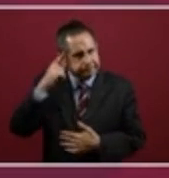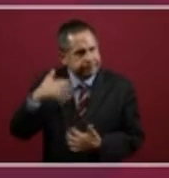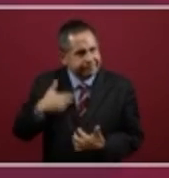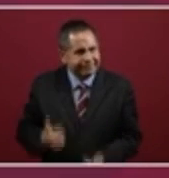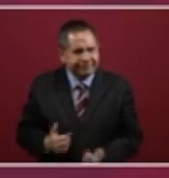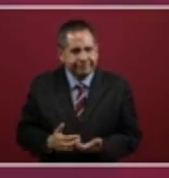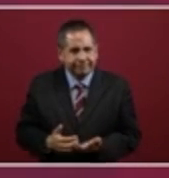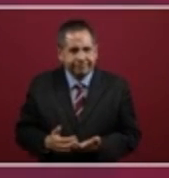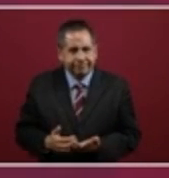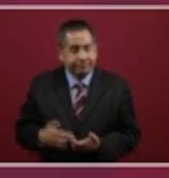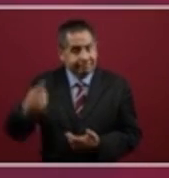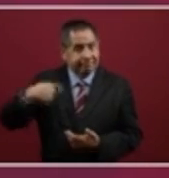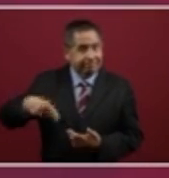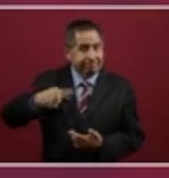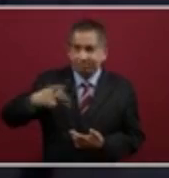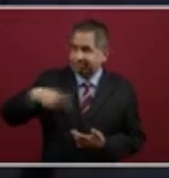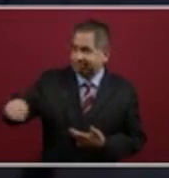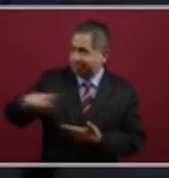la gente nos apoyó.